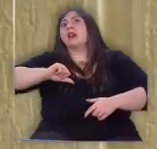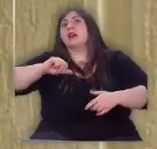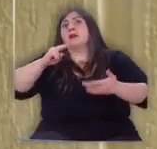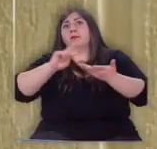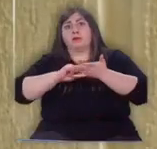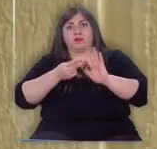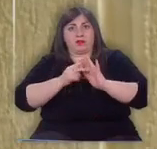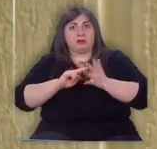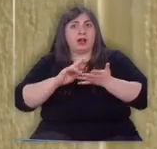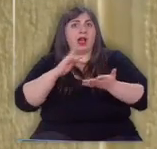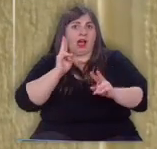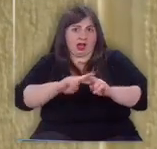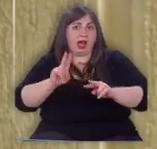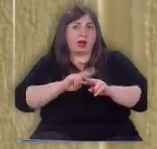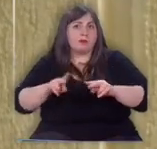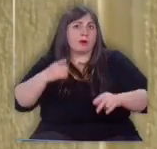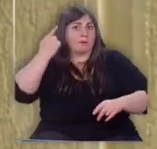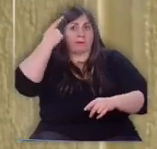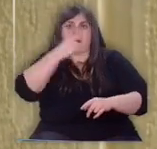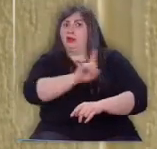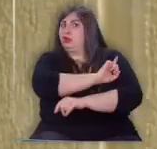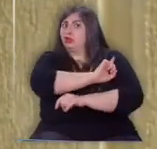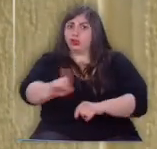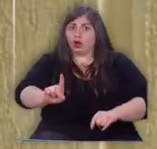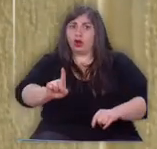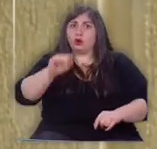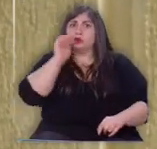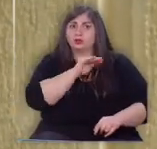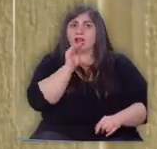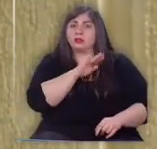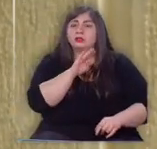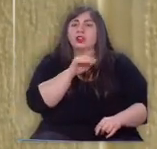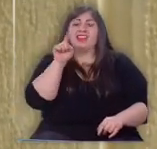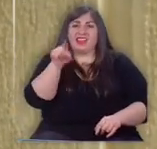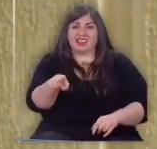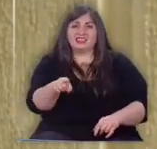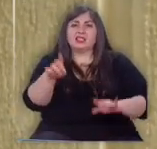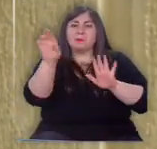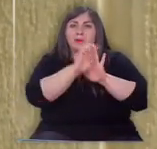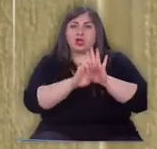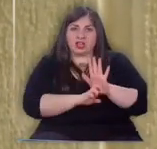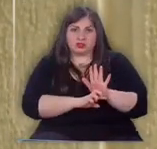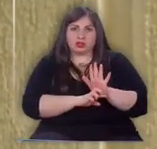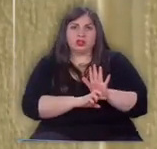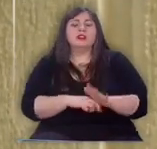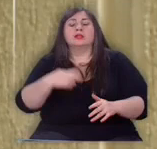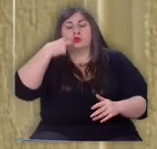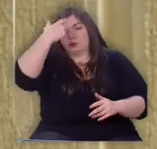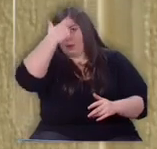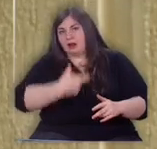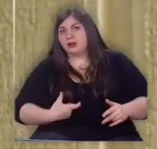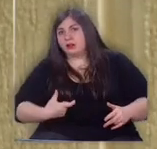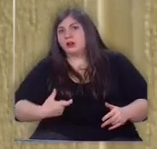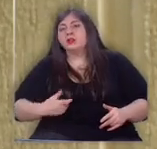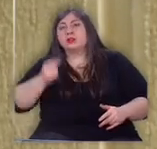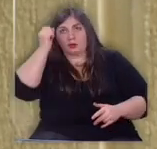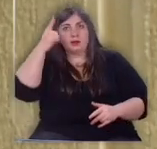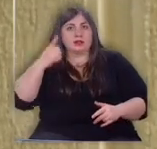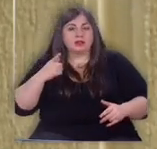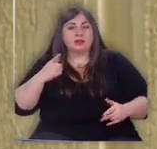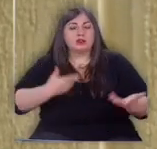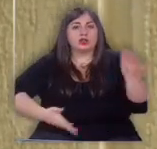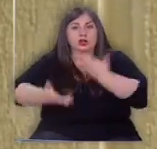humanidad, hagamos el debate, pero no usando este tipo de proyectos que son humanitarios, que son comprensibles, que